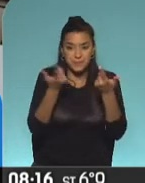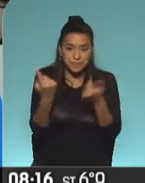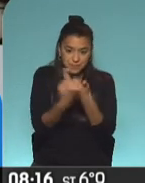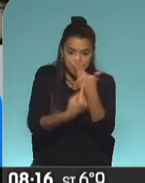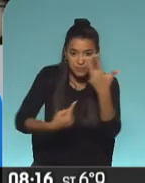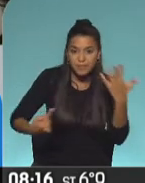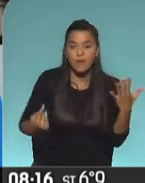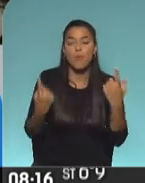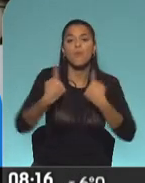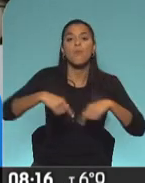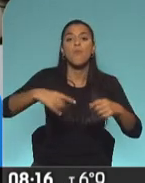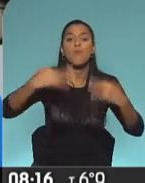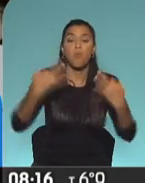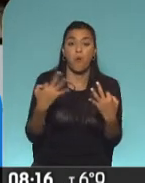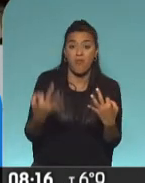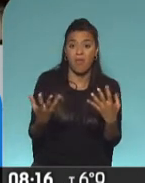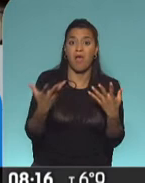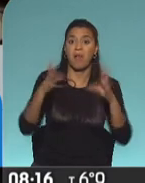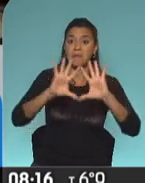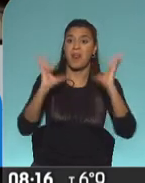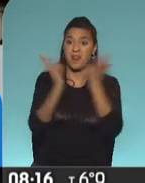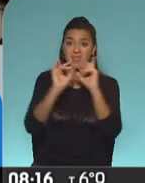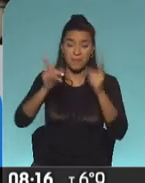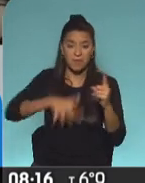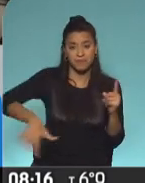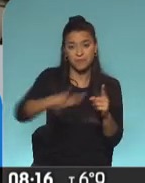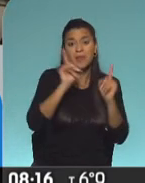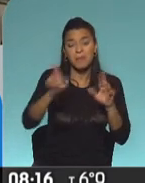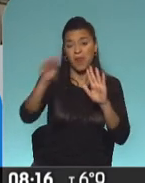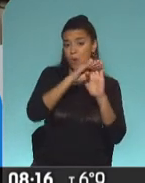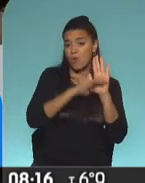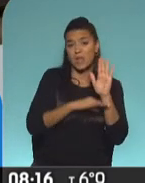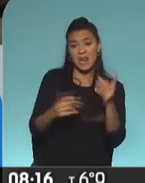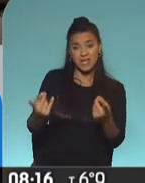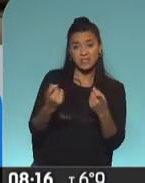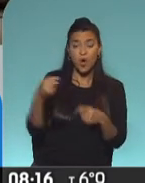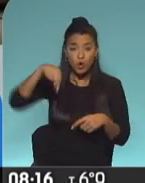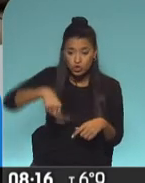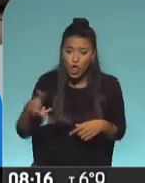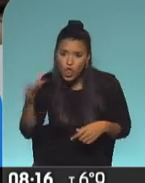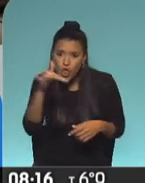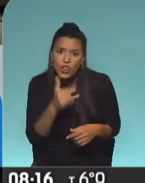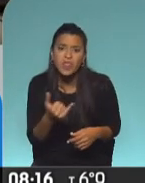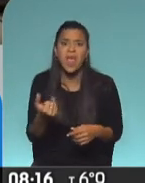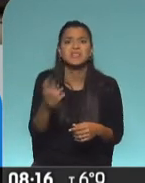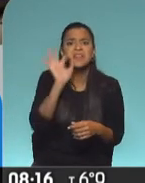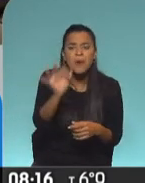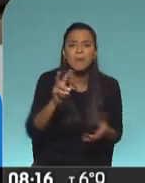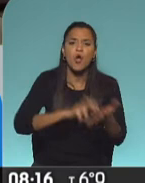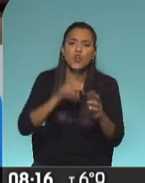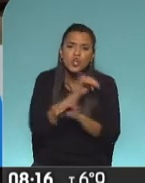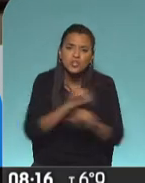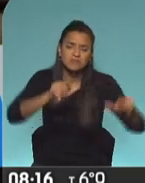conjunto del planeta y la comunidad y por lo tanto deben ser regulados. Hoy todos los días nos enteramos una noticia de